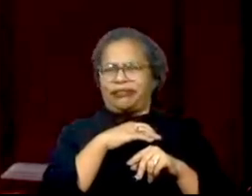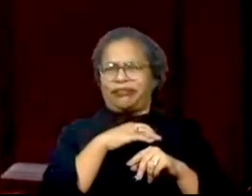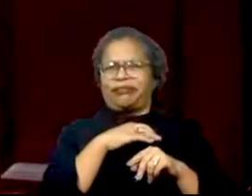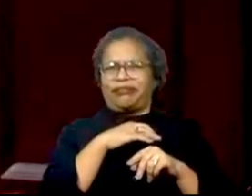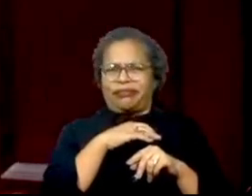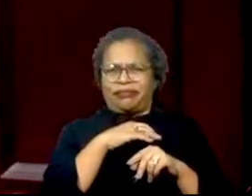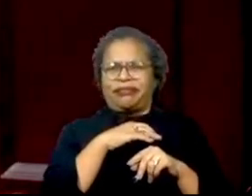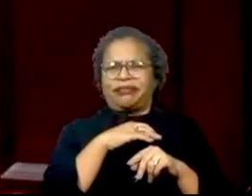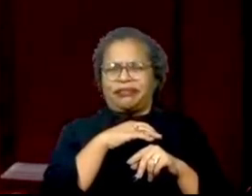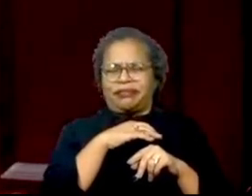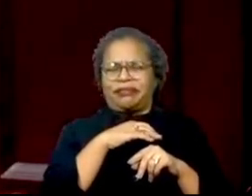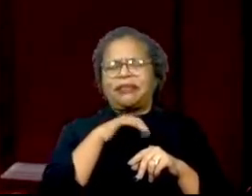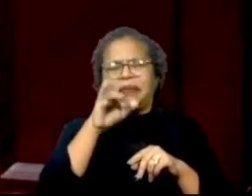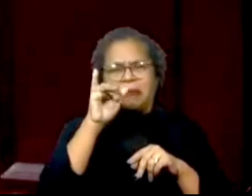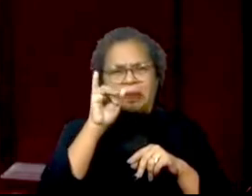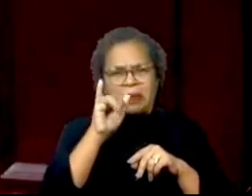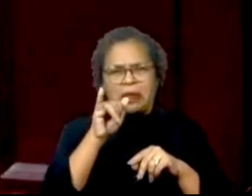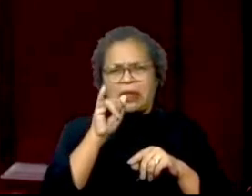rechazamos